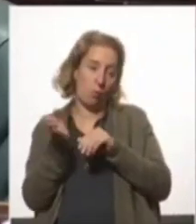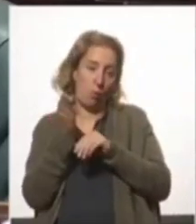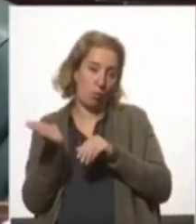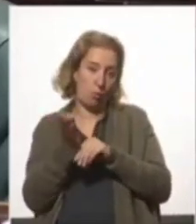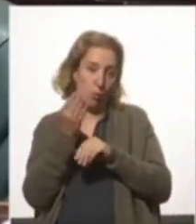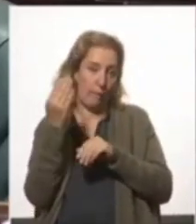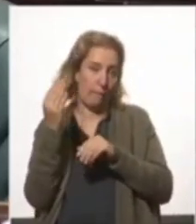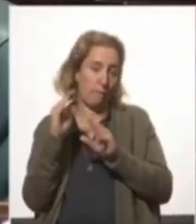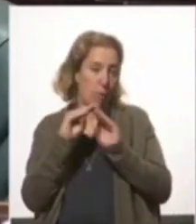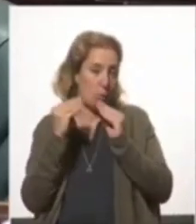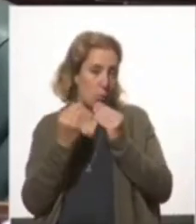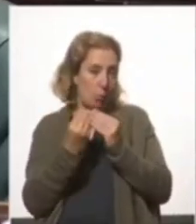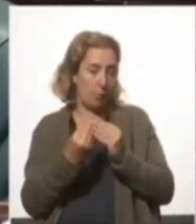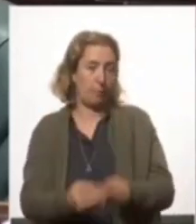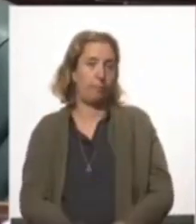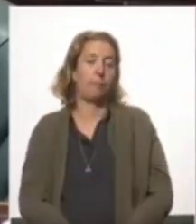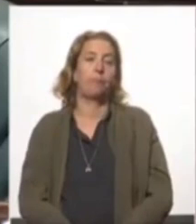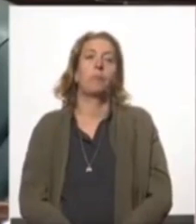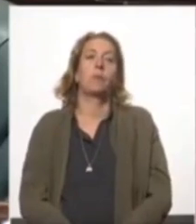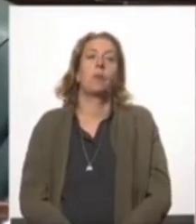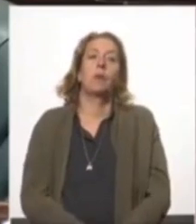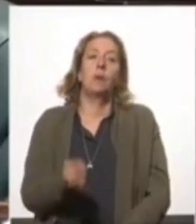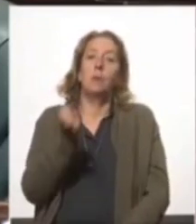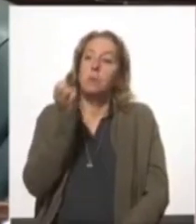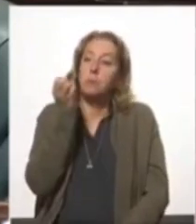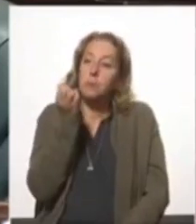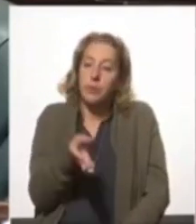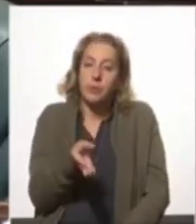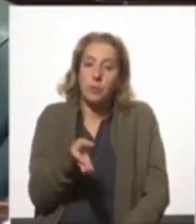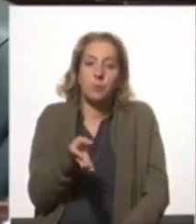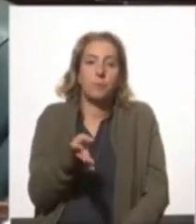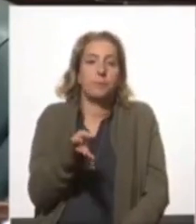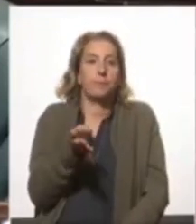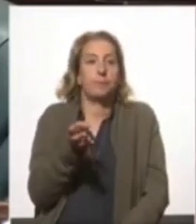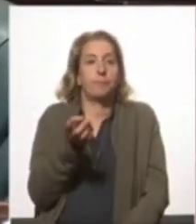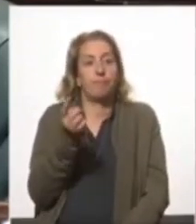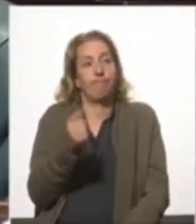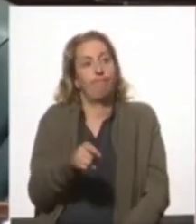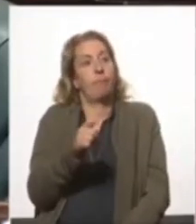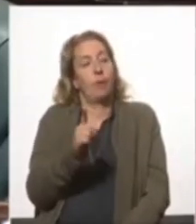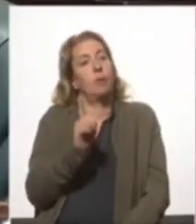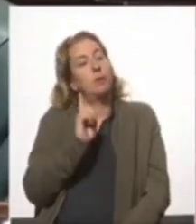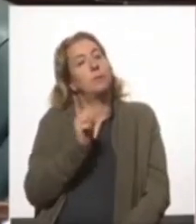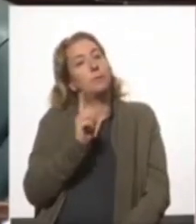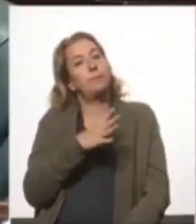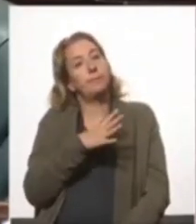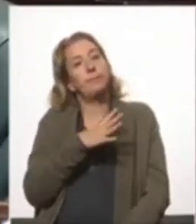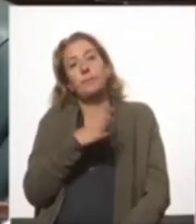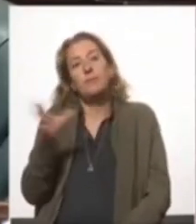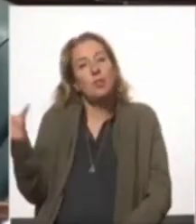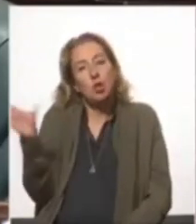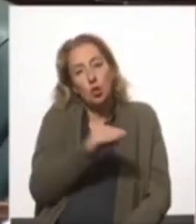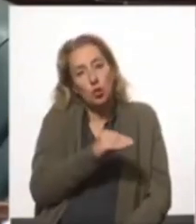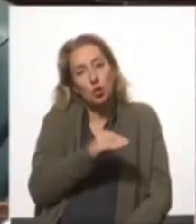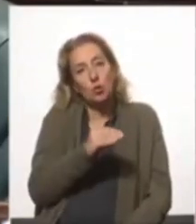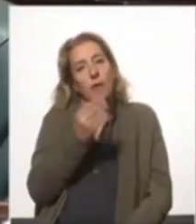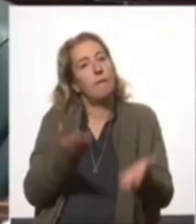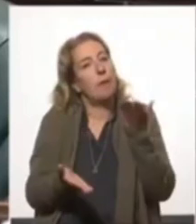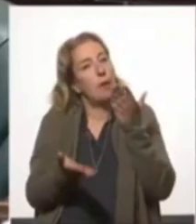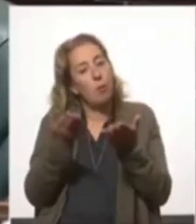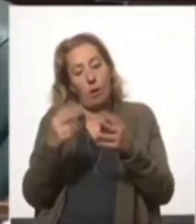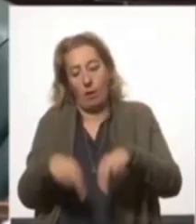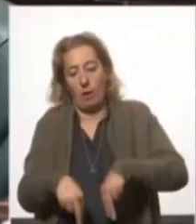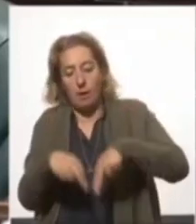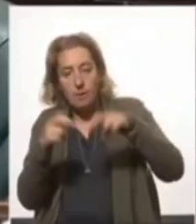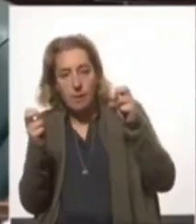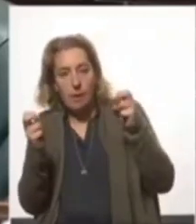Bruto. Por lo tanto, sobre eso tendremos seguramente todos que evaluar y